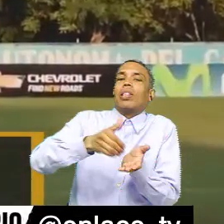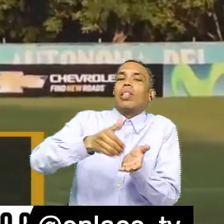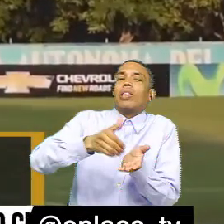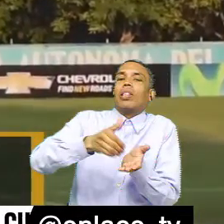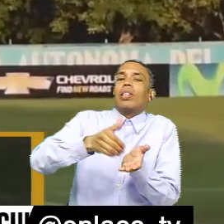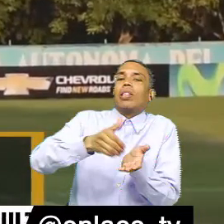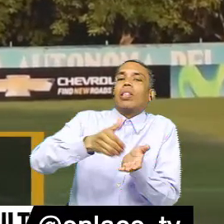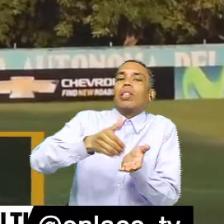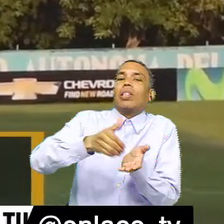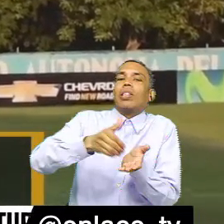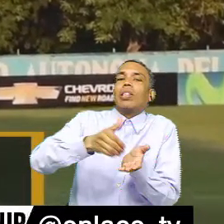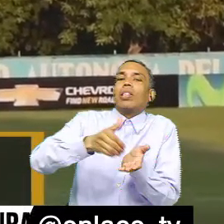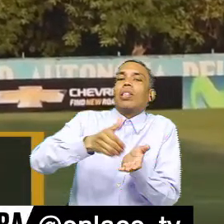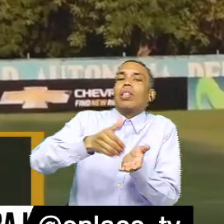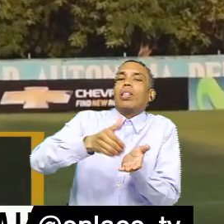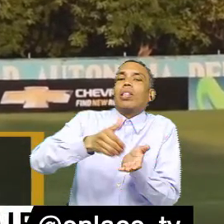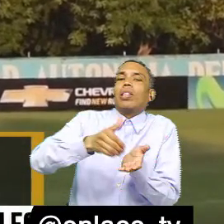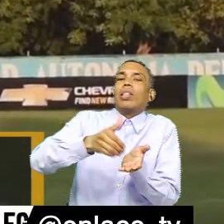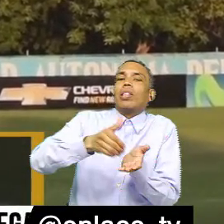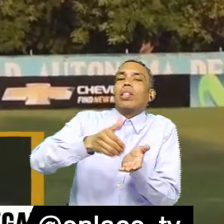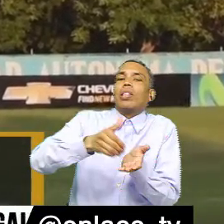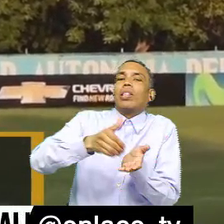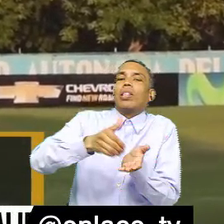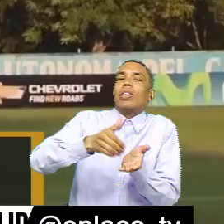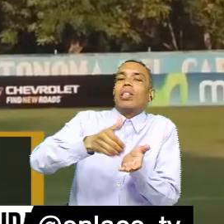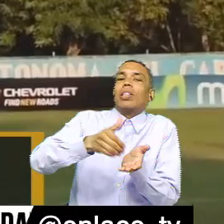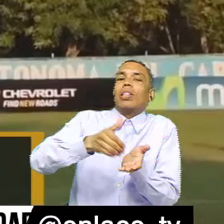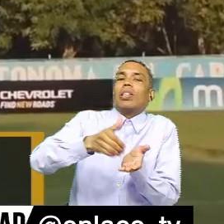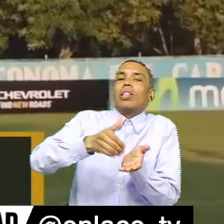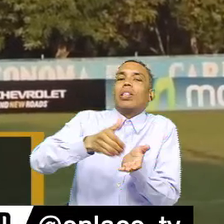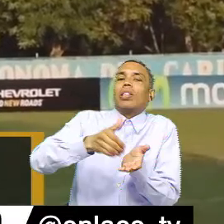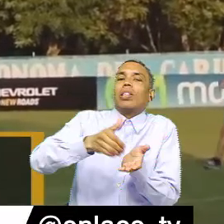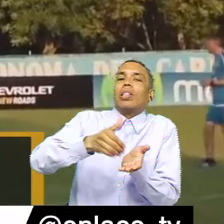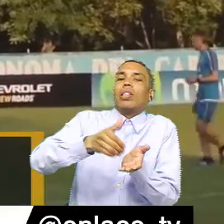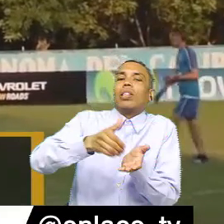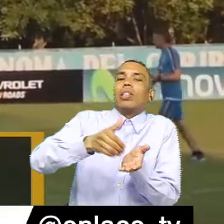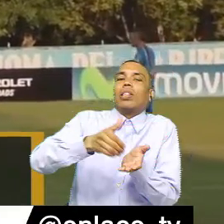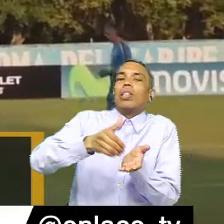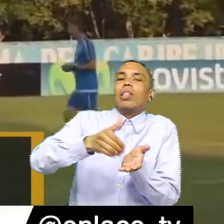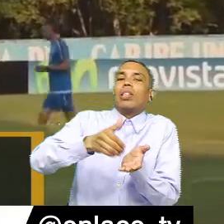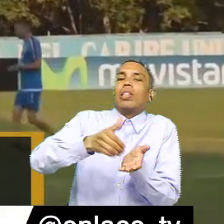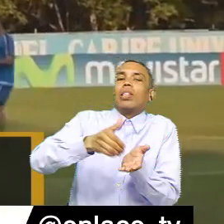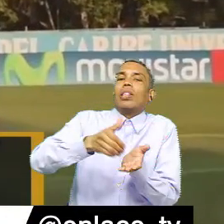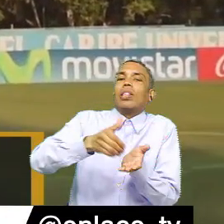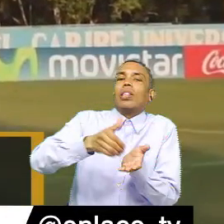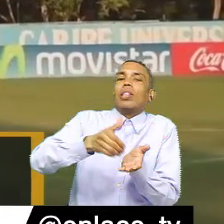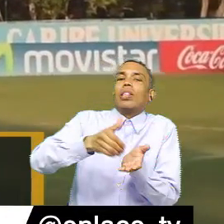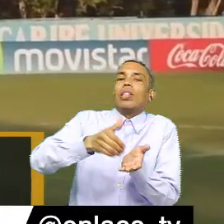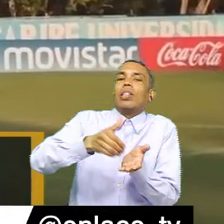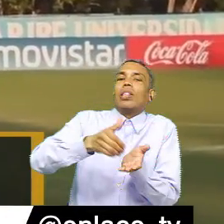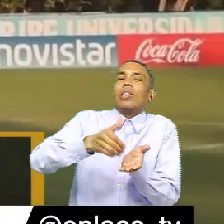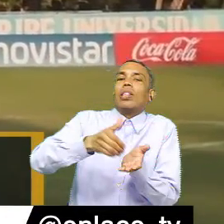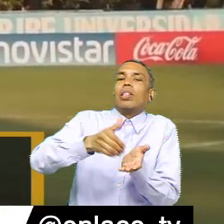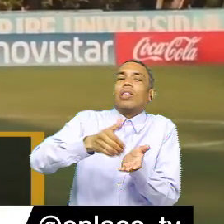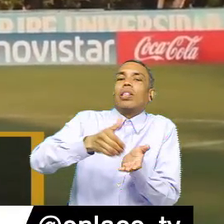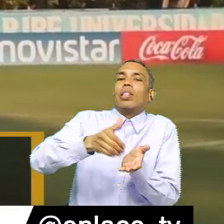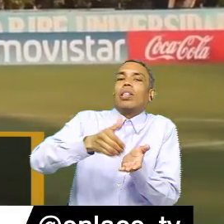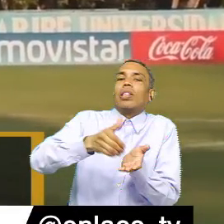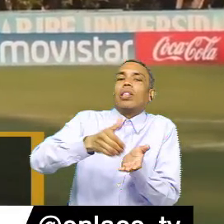se lo acompañó en todos estos momentos malos que ha tenido